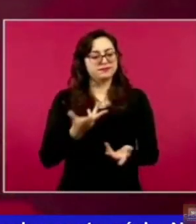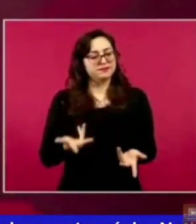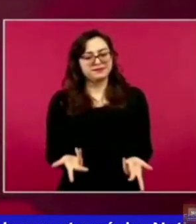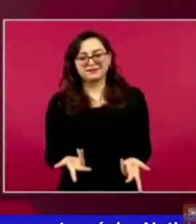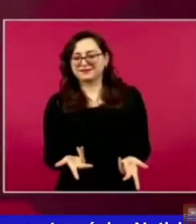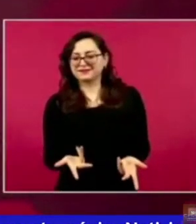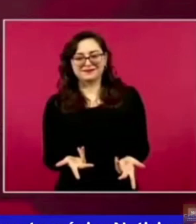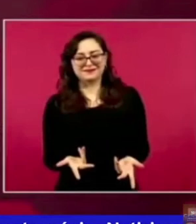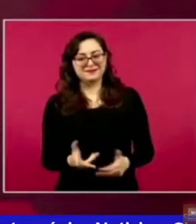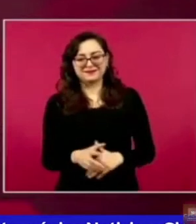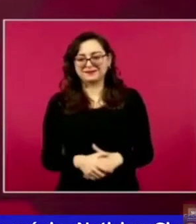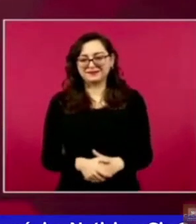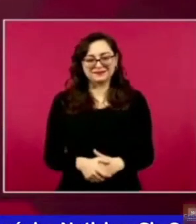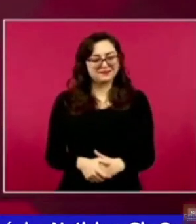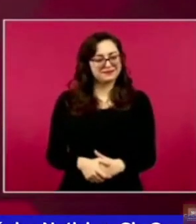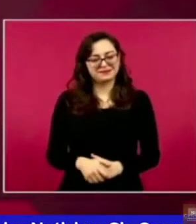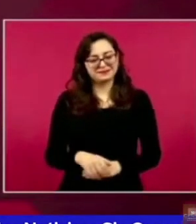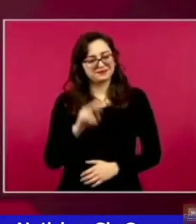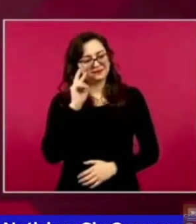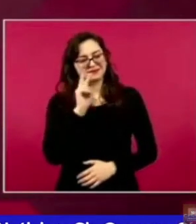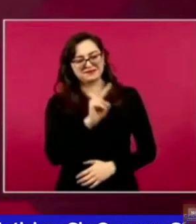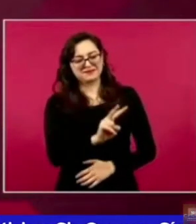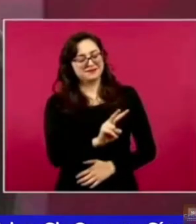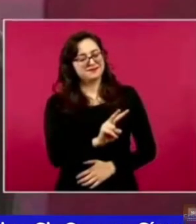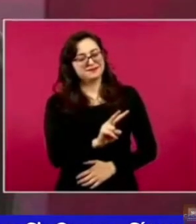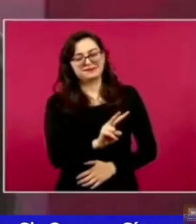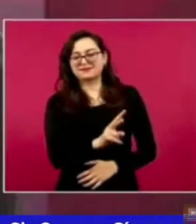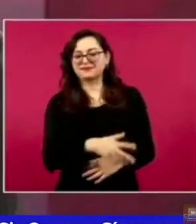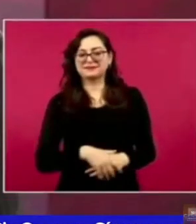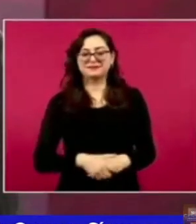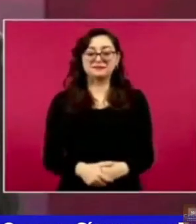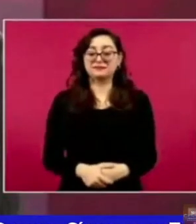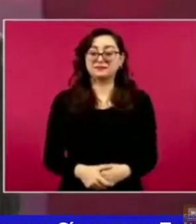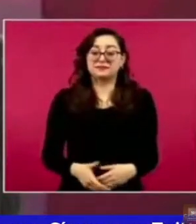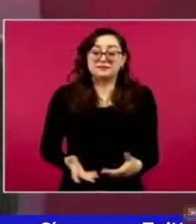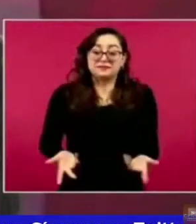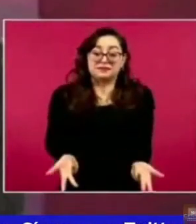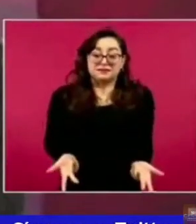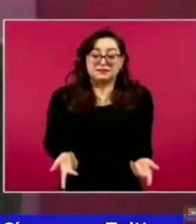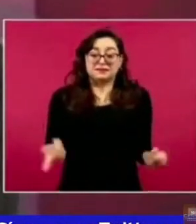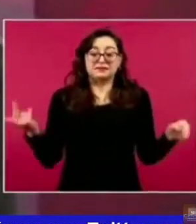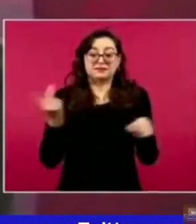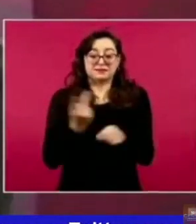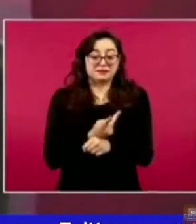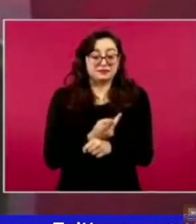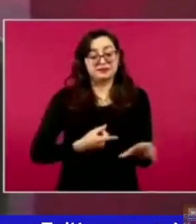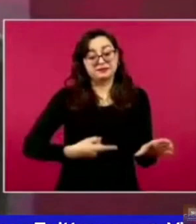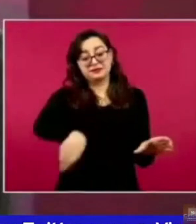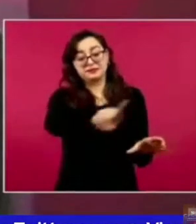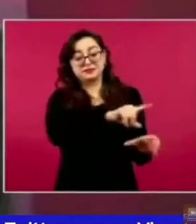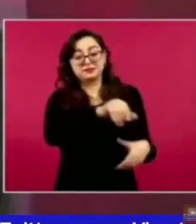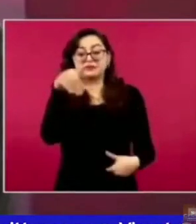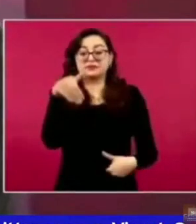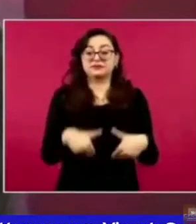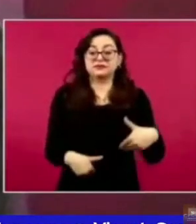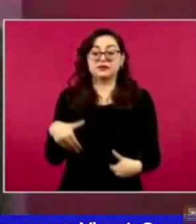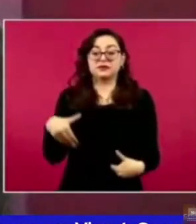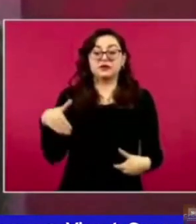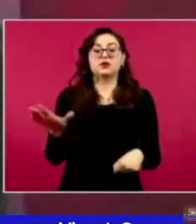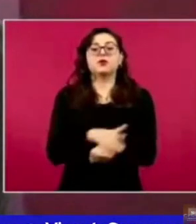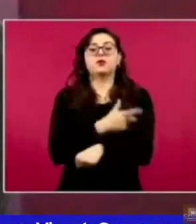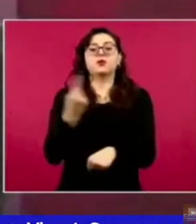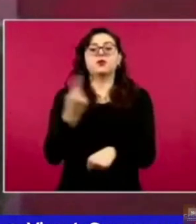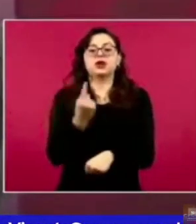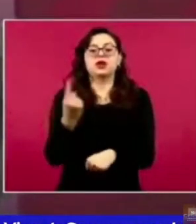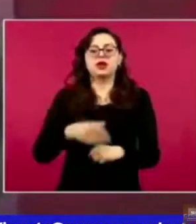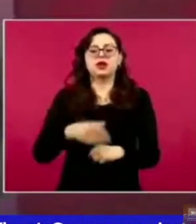ejercen su derecho, están molestos porque pensaron que iba a seguir más de lo mismo, que